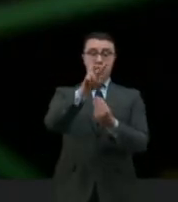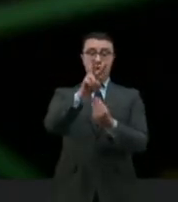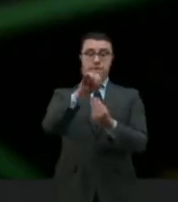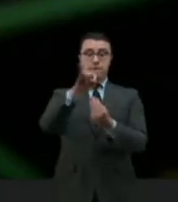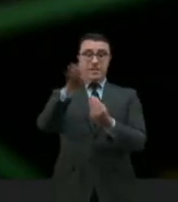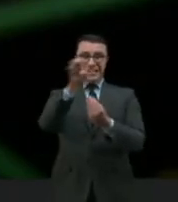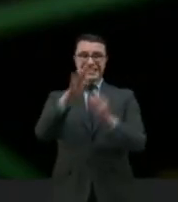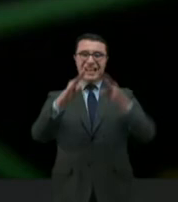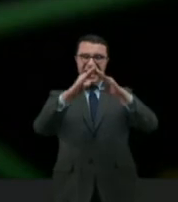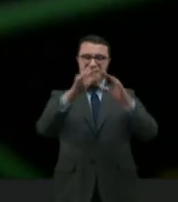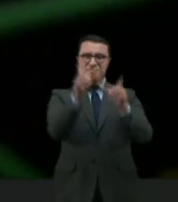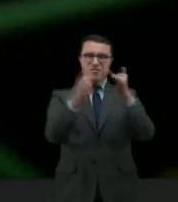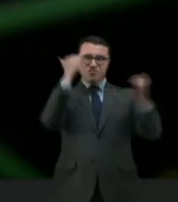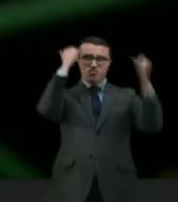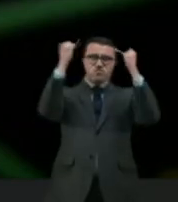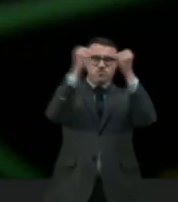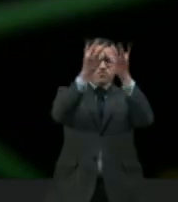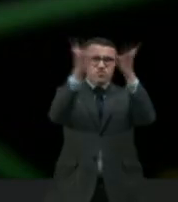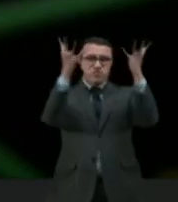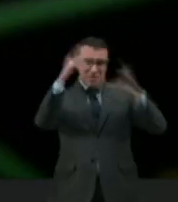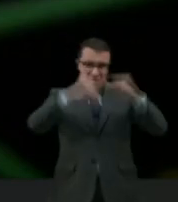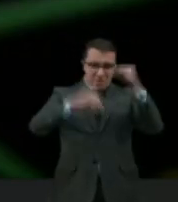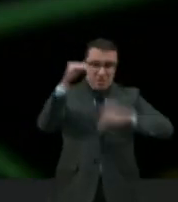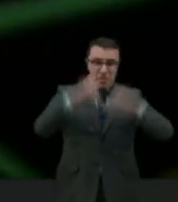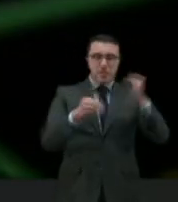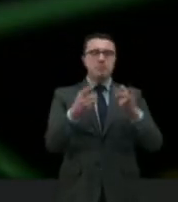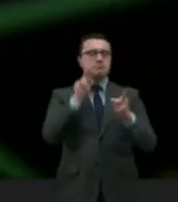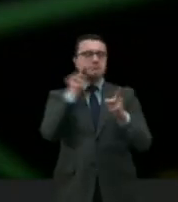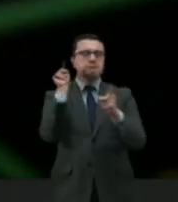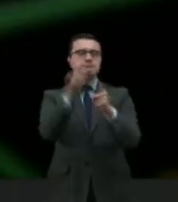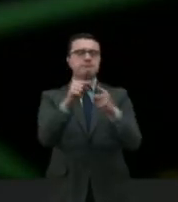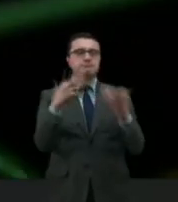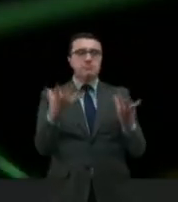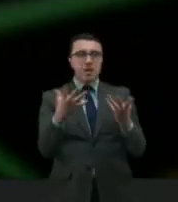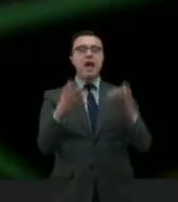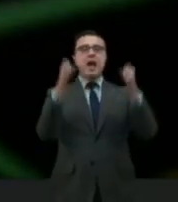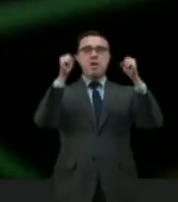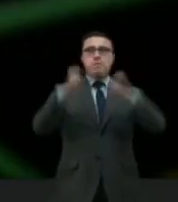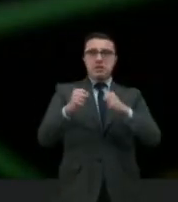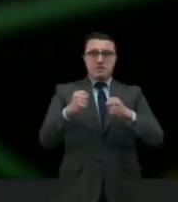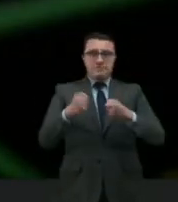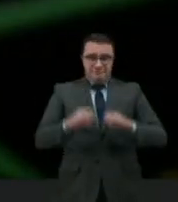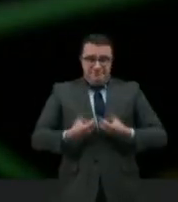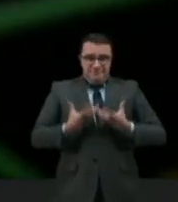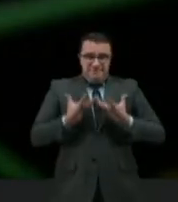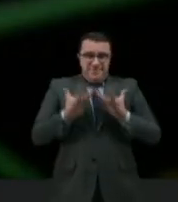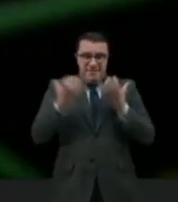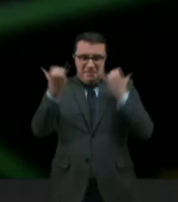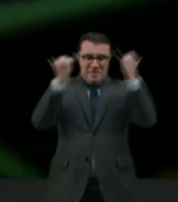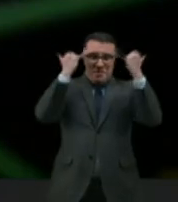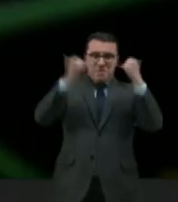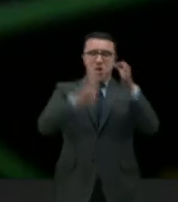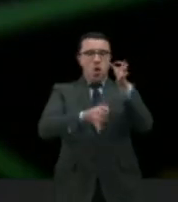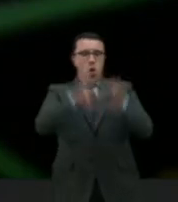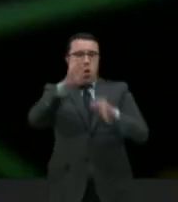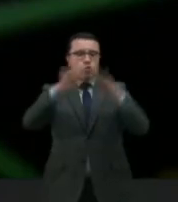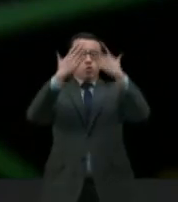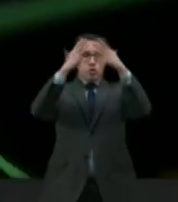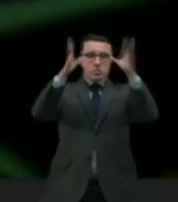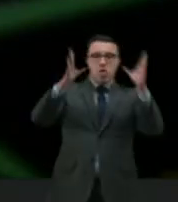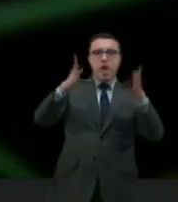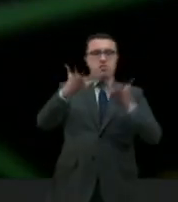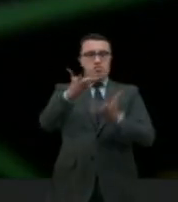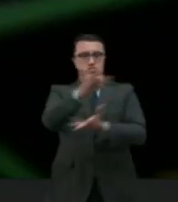los creadores, y nuestra misión es crear las herramientas para que haya un acto creativo, sostenible, justo, democrático y